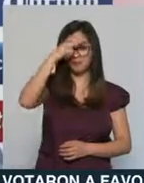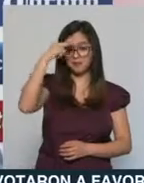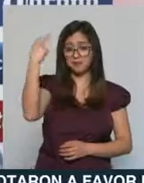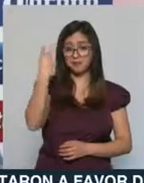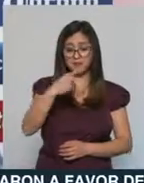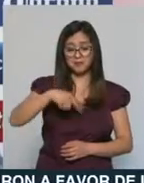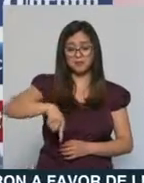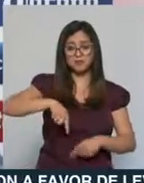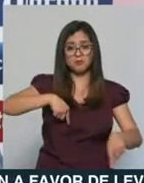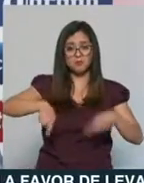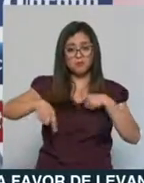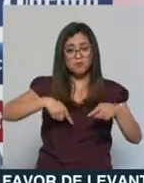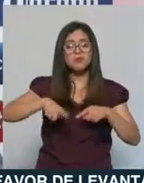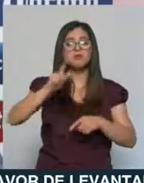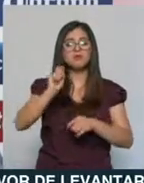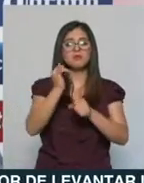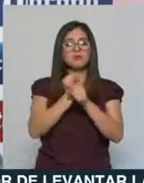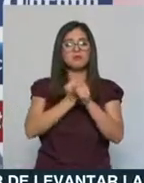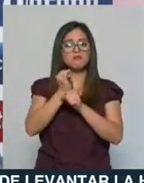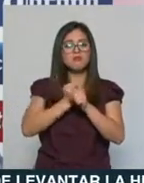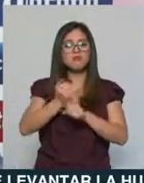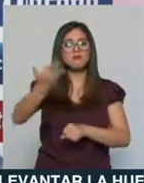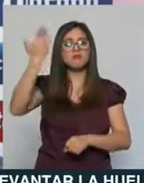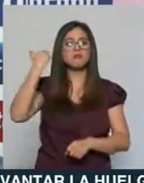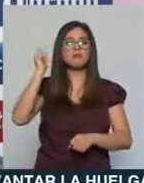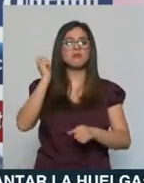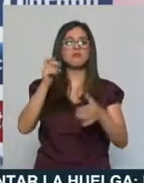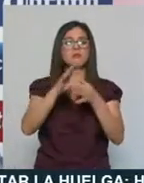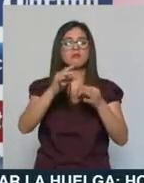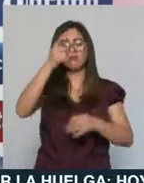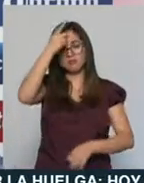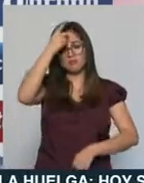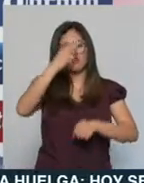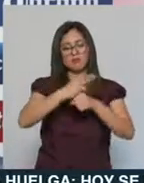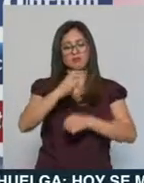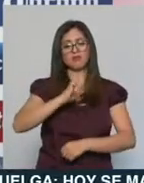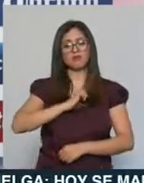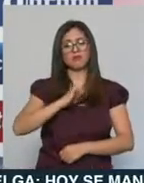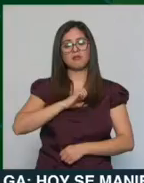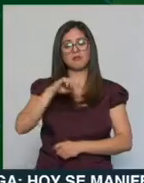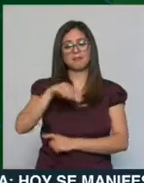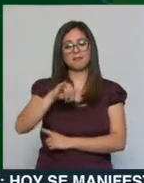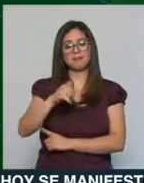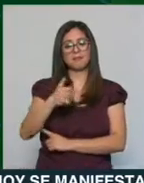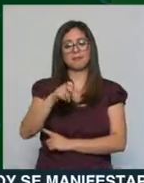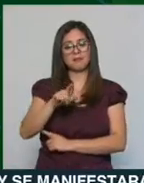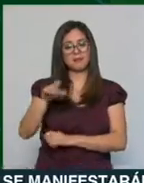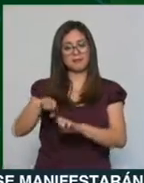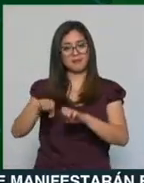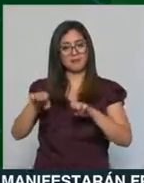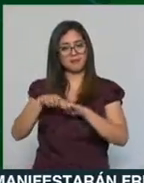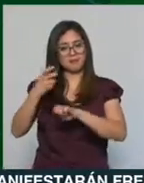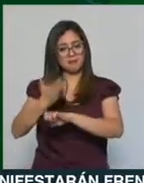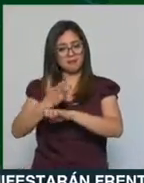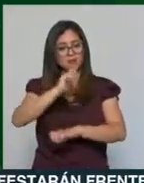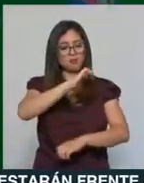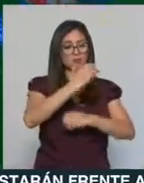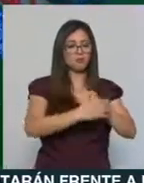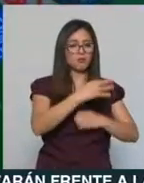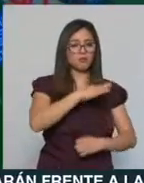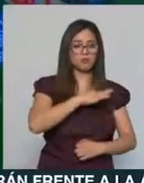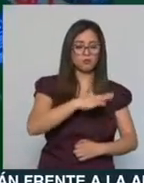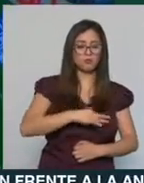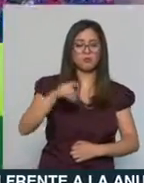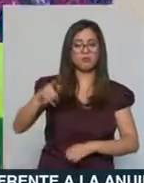Fútbol abrió un procedimiento de investigación por las declaraciones del director técnico del Club América, Miguel Herrera, al término del partido entre Toluca y su